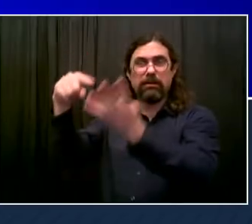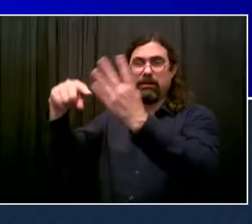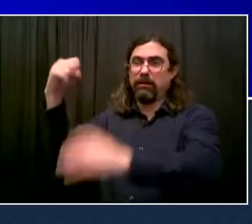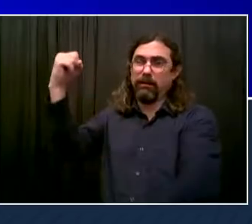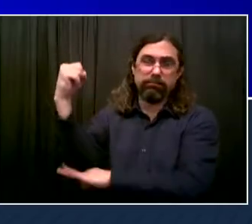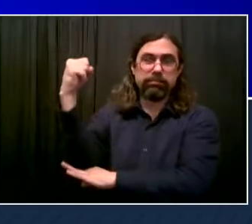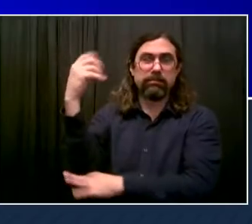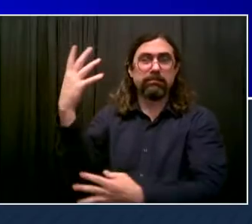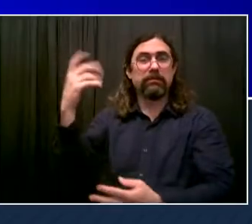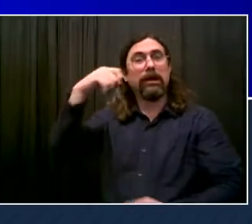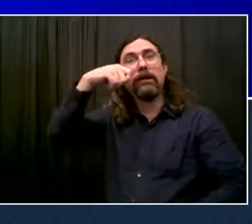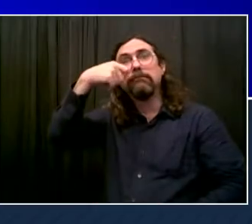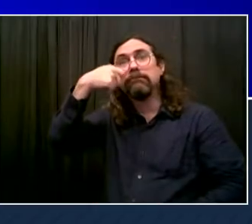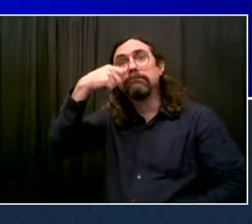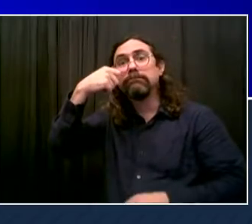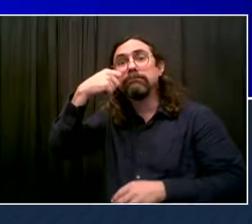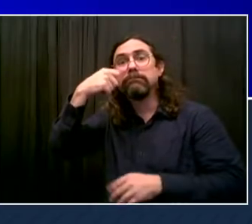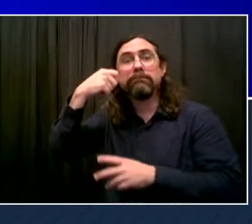rolling average,